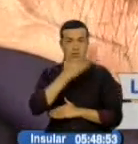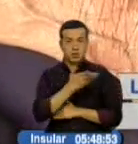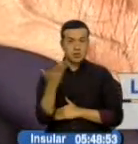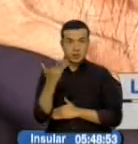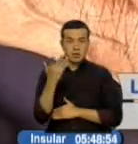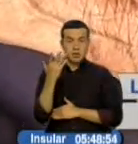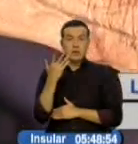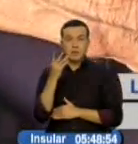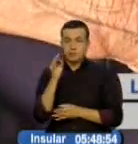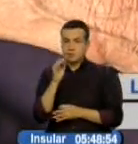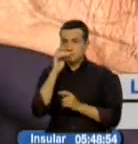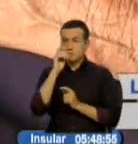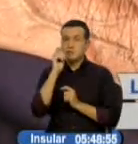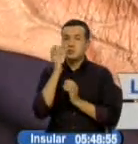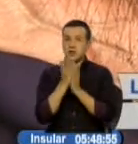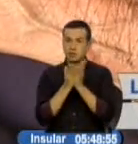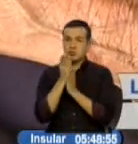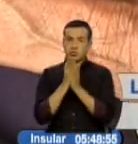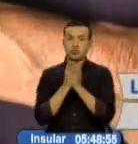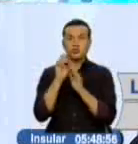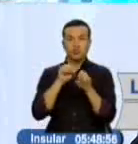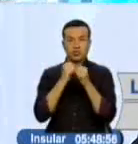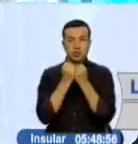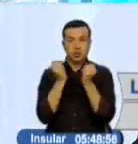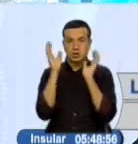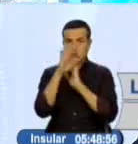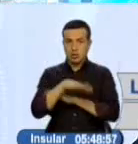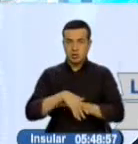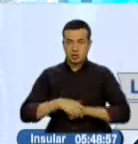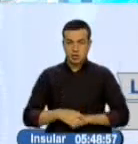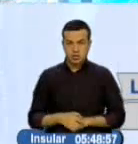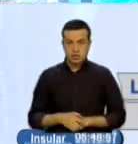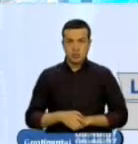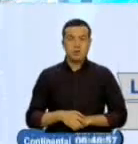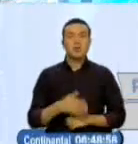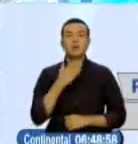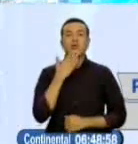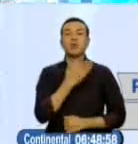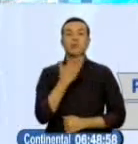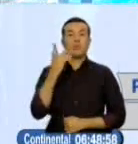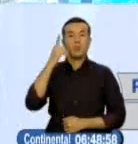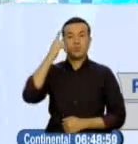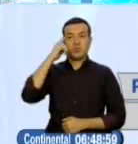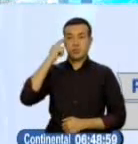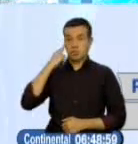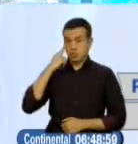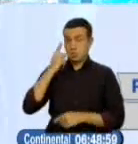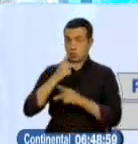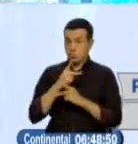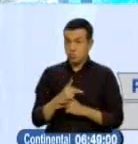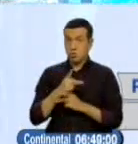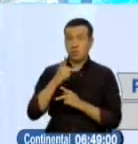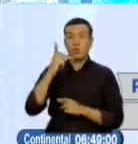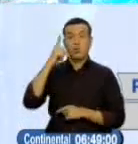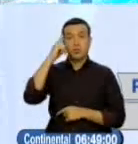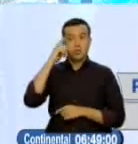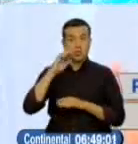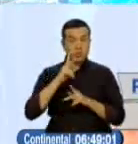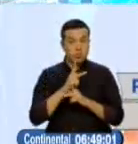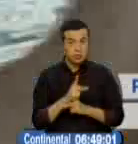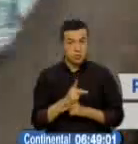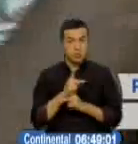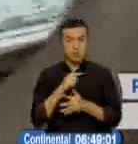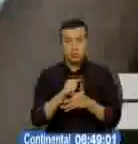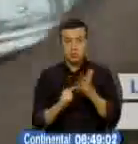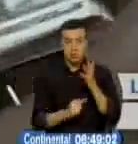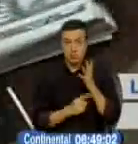sustento digno que incluye servicios sociales gratuitos. La concepción que está detrás es que hay un Estado que te cuide, un Estado que te impulse, un Estado que te